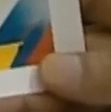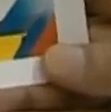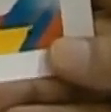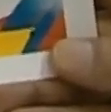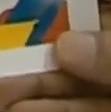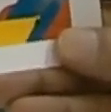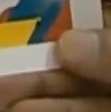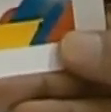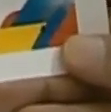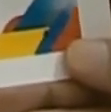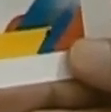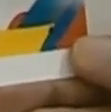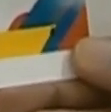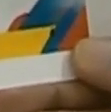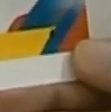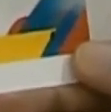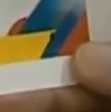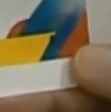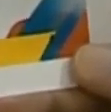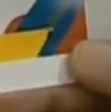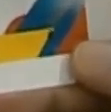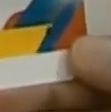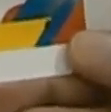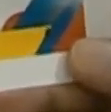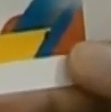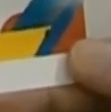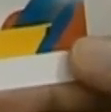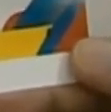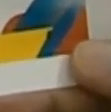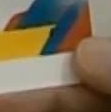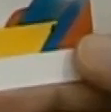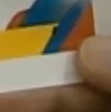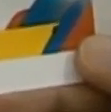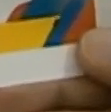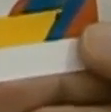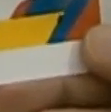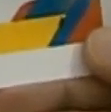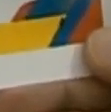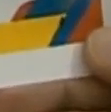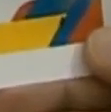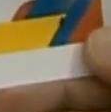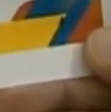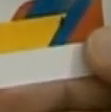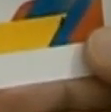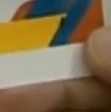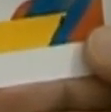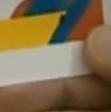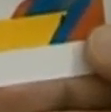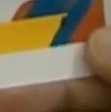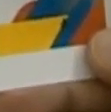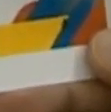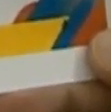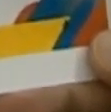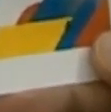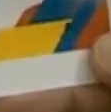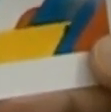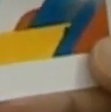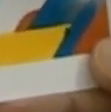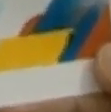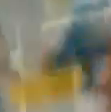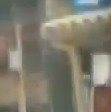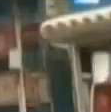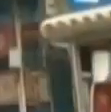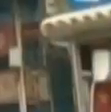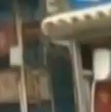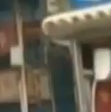Venezuela, tiempo de disciplina, tiempo de conciencia, tiempo de voluntad colectiva. ¿Estamos listos?